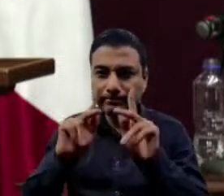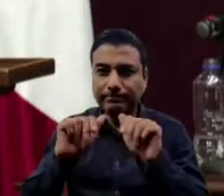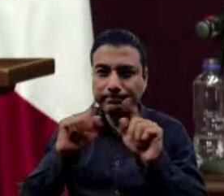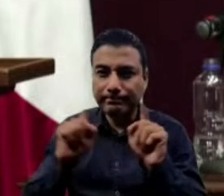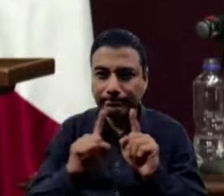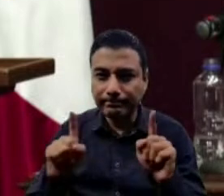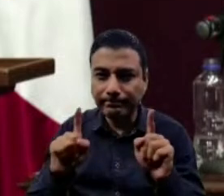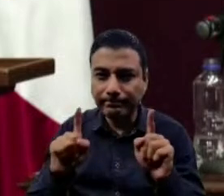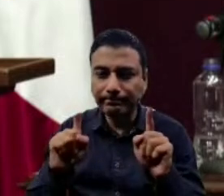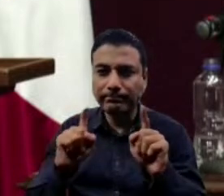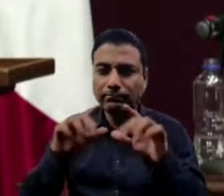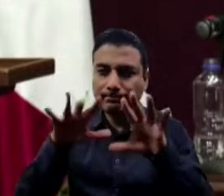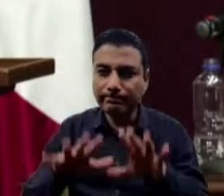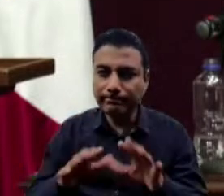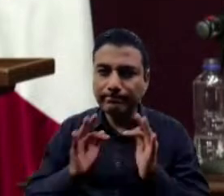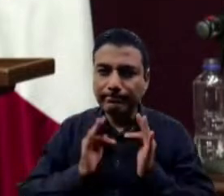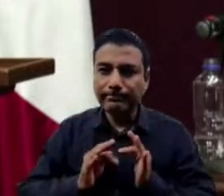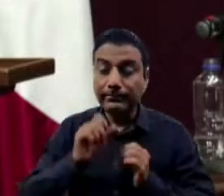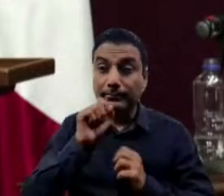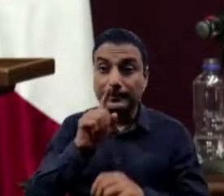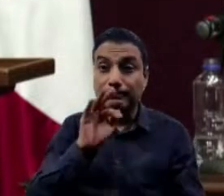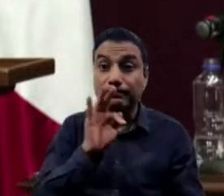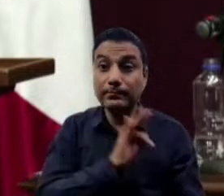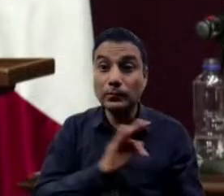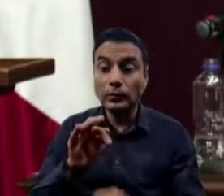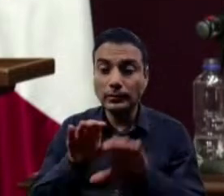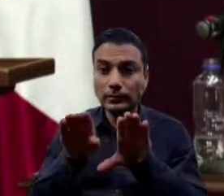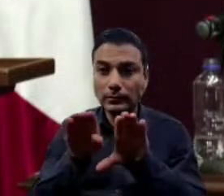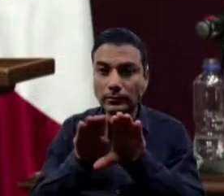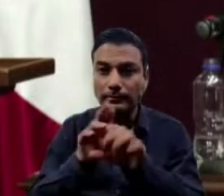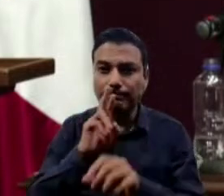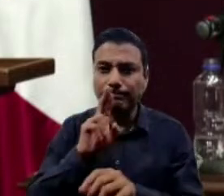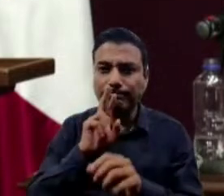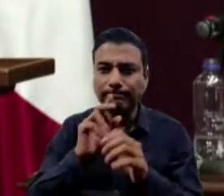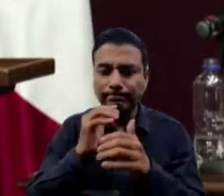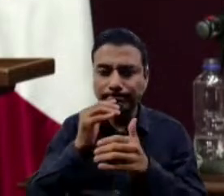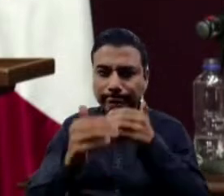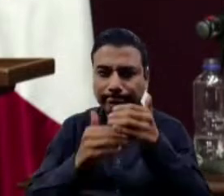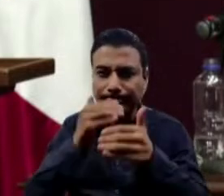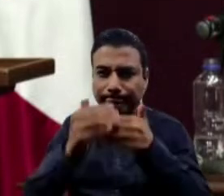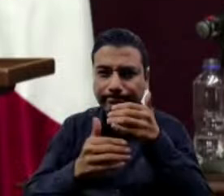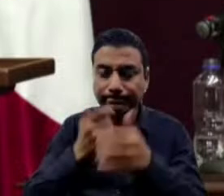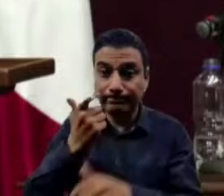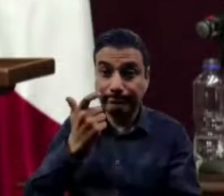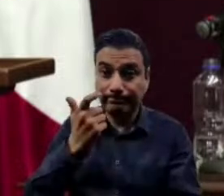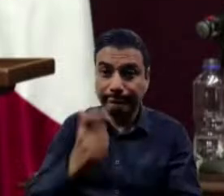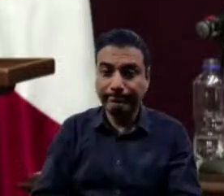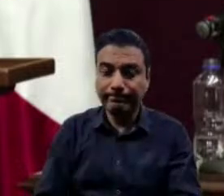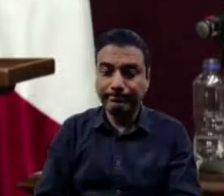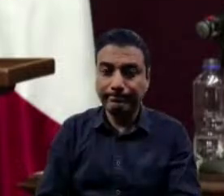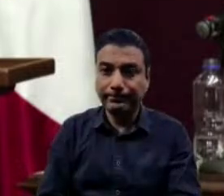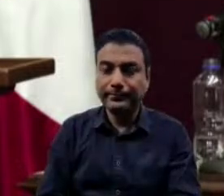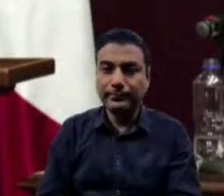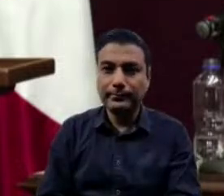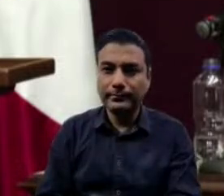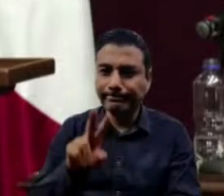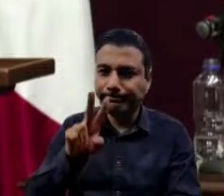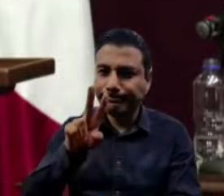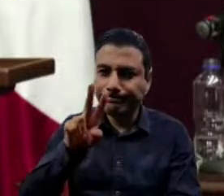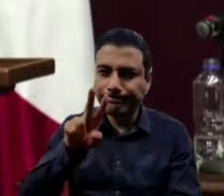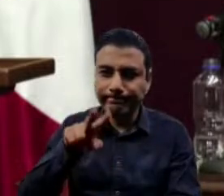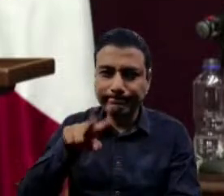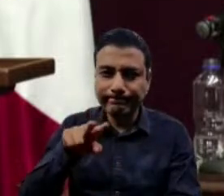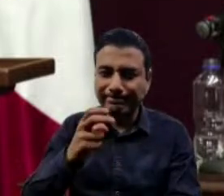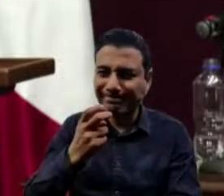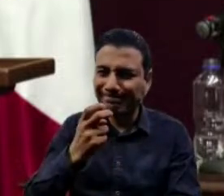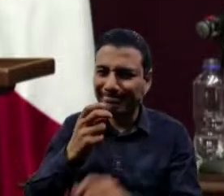generar rendimientos elevados y constantes en términos de ingreso. Sin lugar a duda, constituye uno